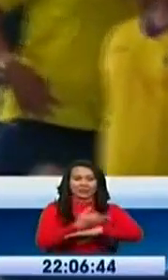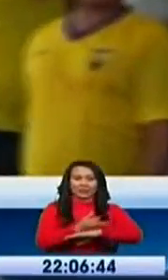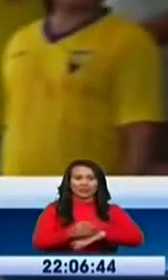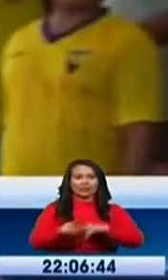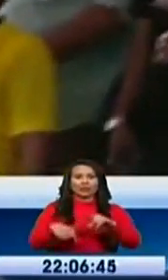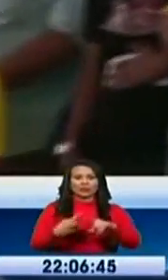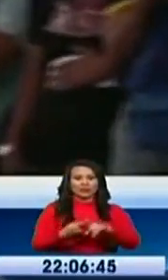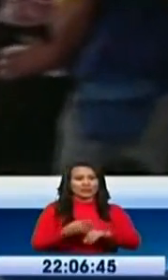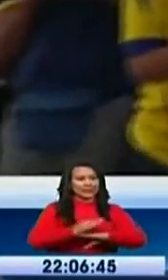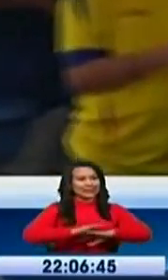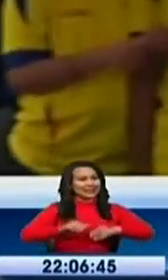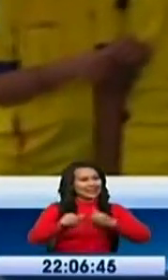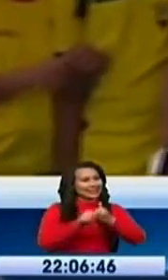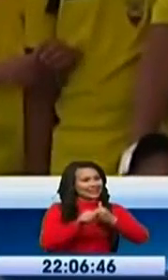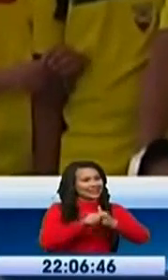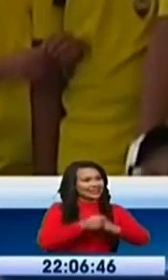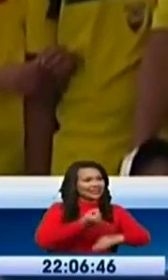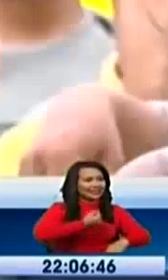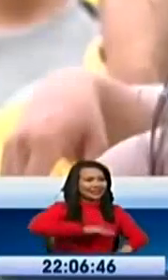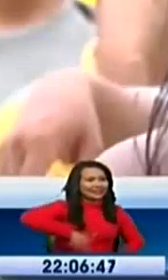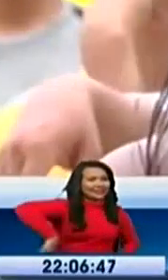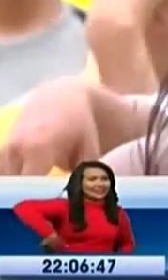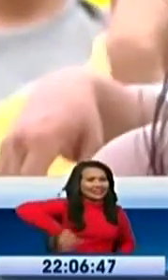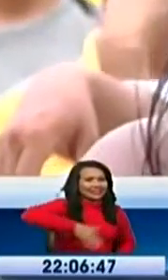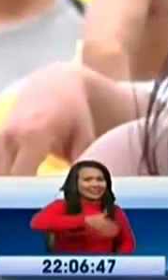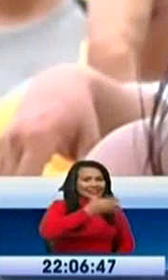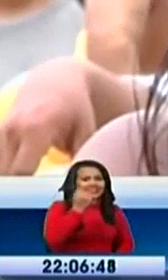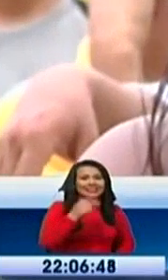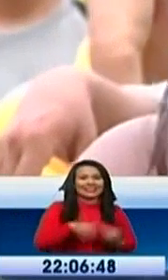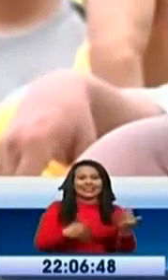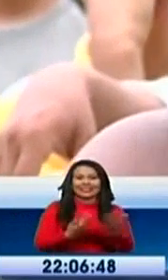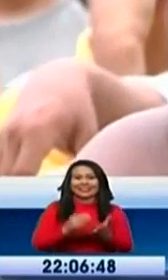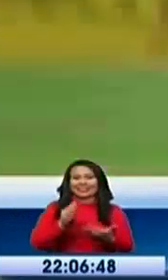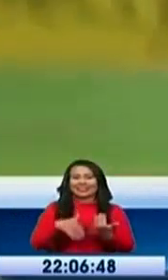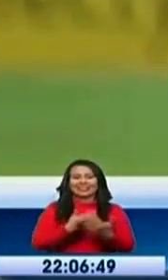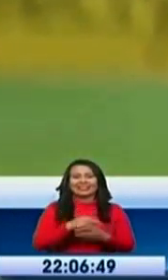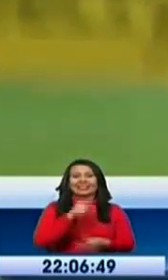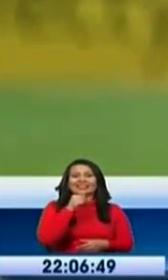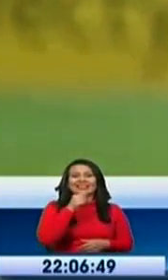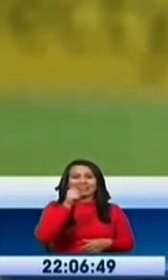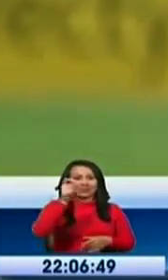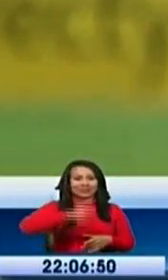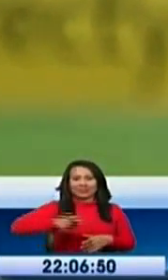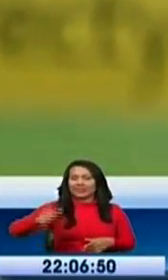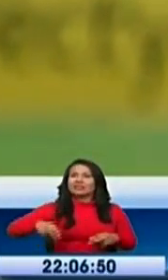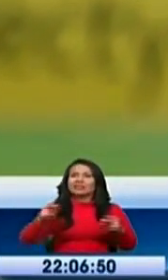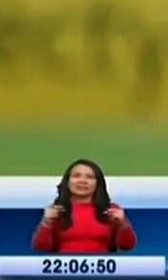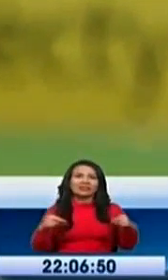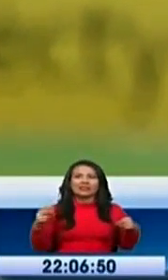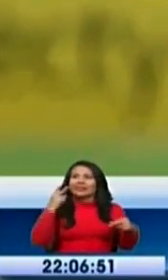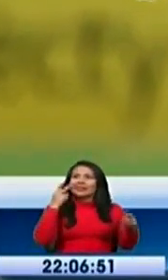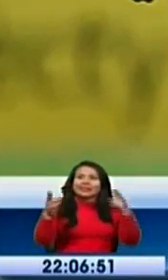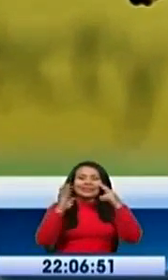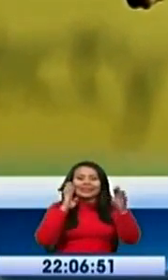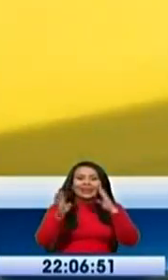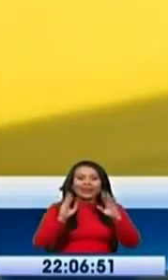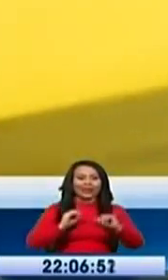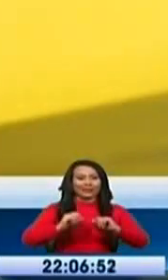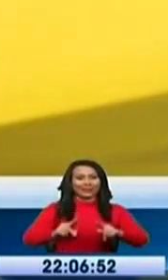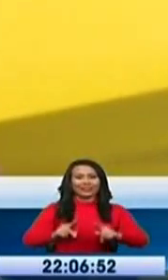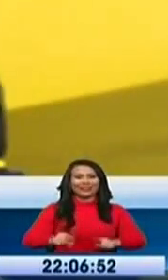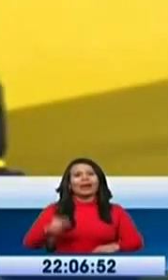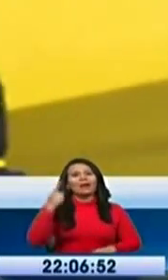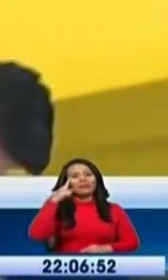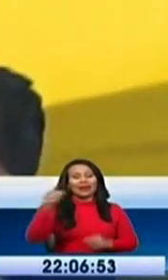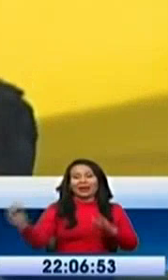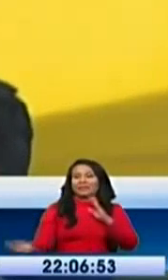los bolsillos. El segundo tiempo también generó expectativas entre los presentes. Y aunque se dieron varias oportunidades para